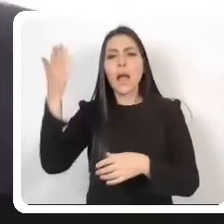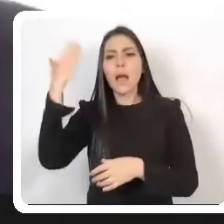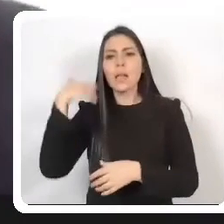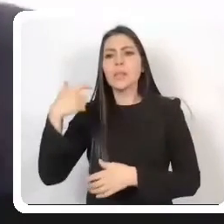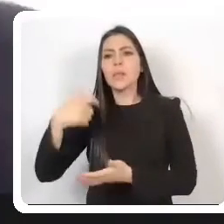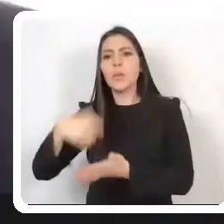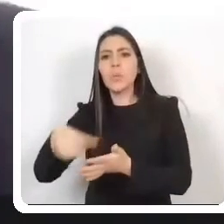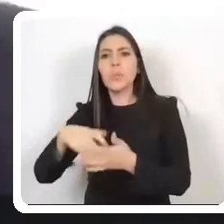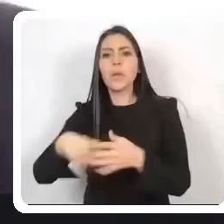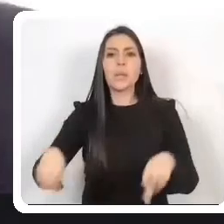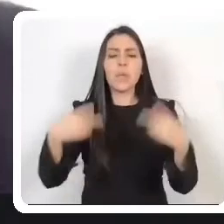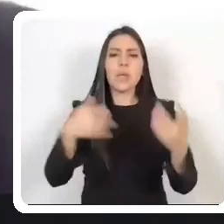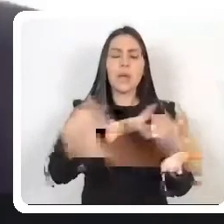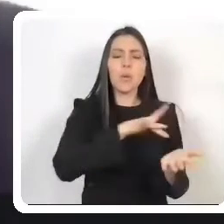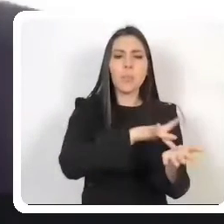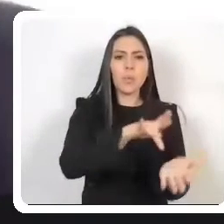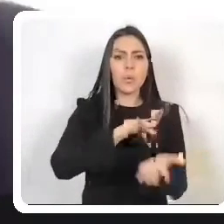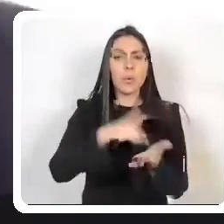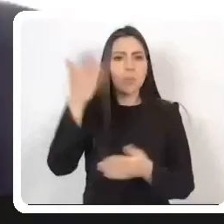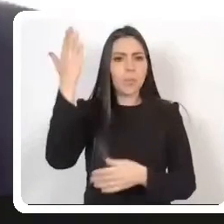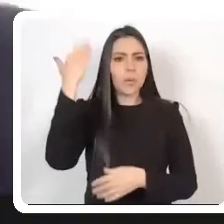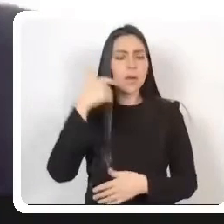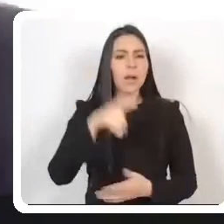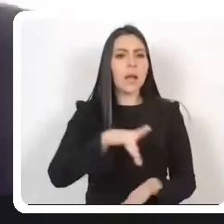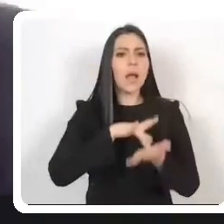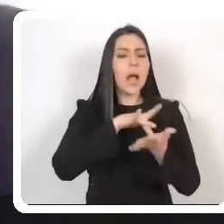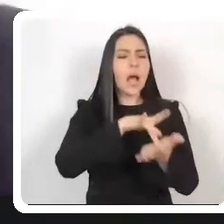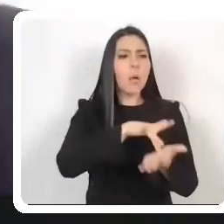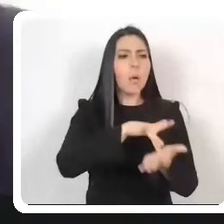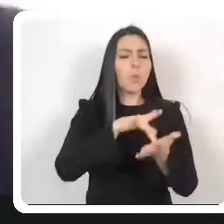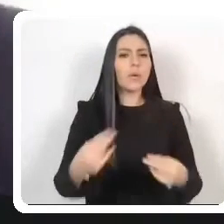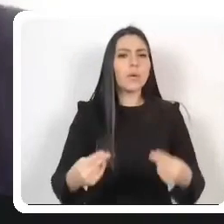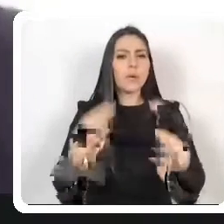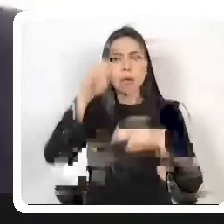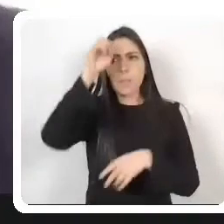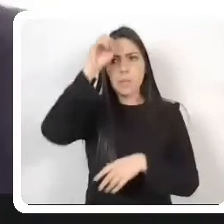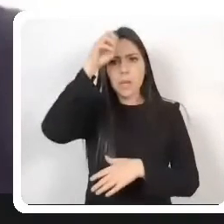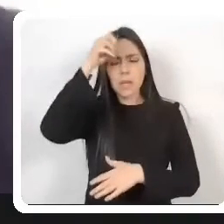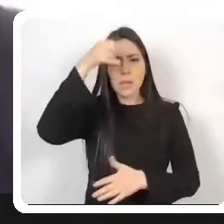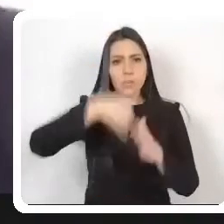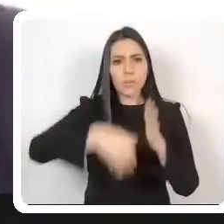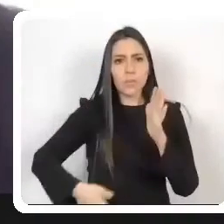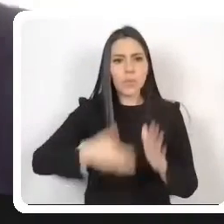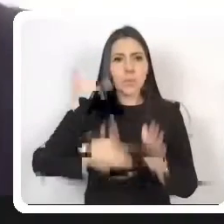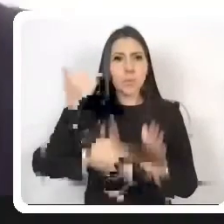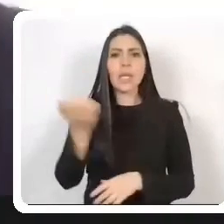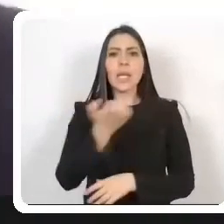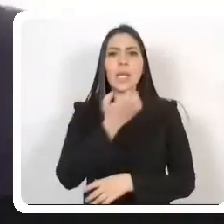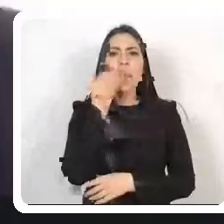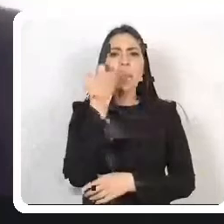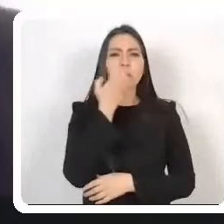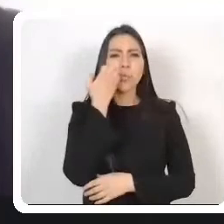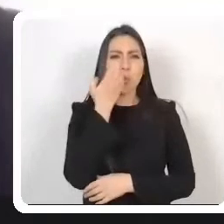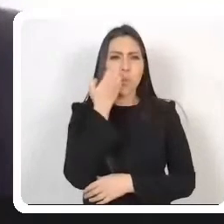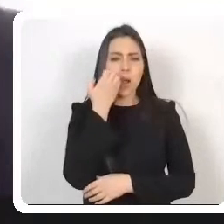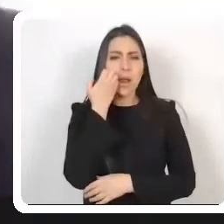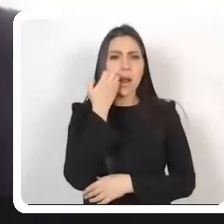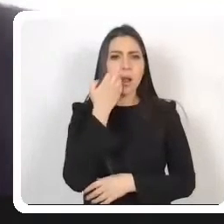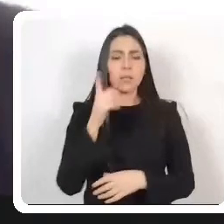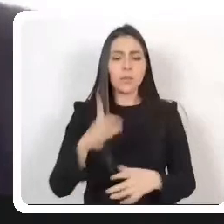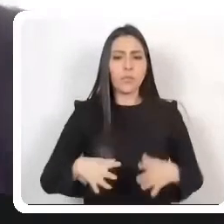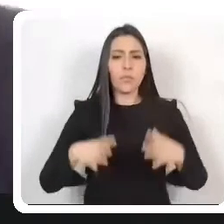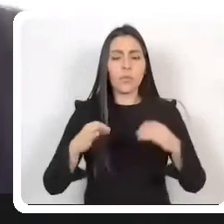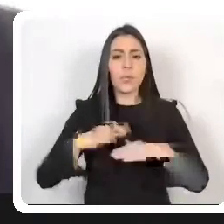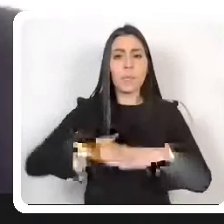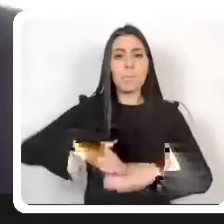aquel entonces, estimuló la minería y fundó más de 50 escuelas en todo su estado.